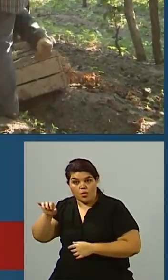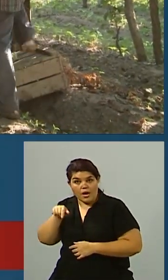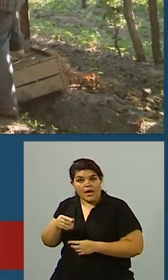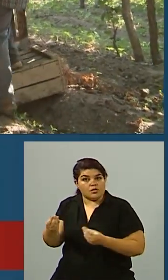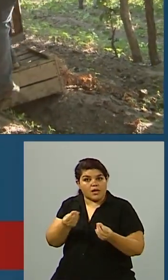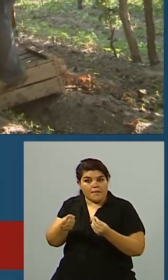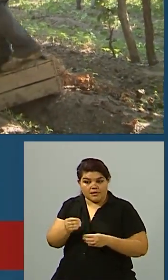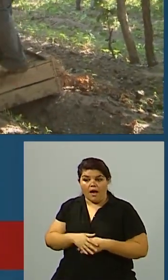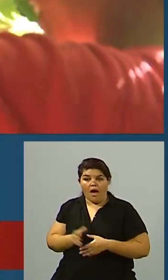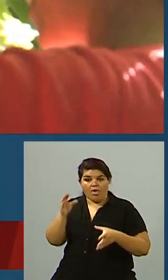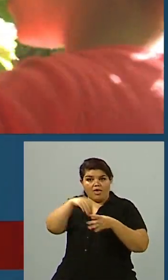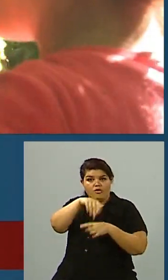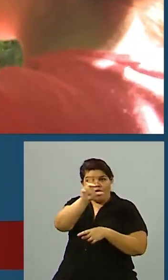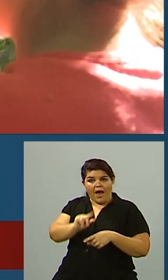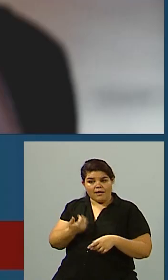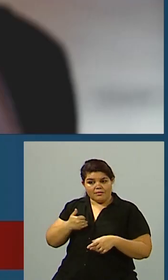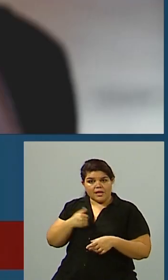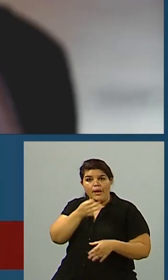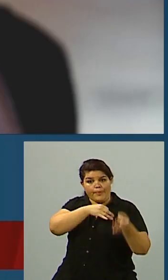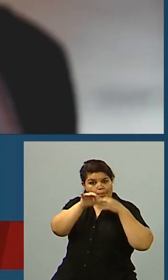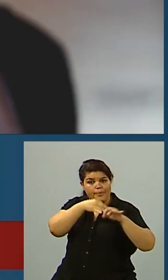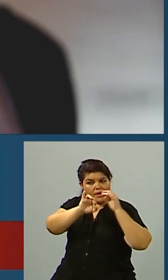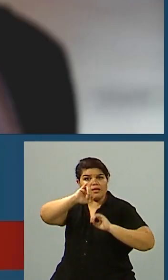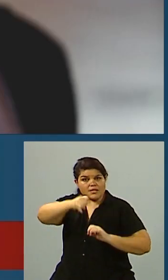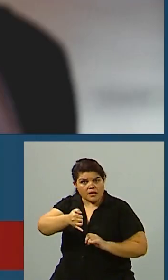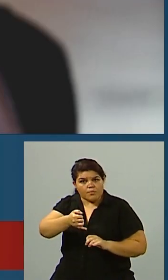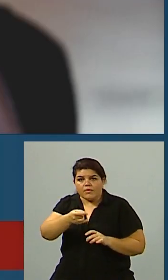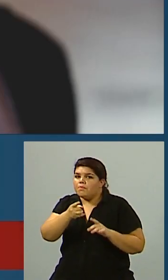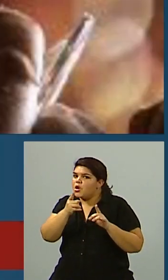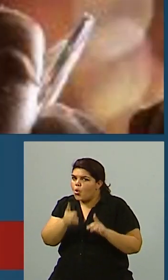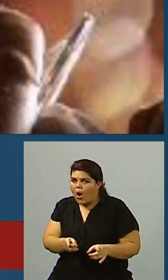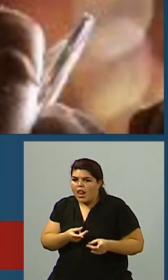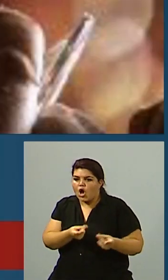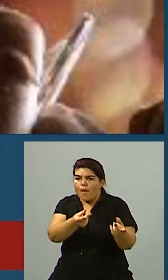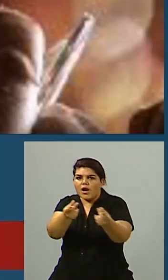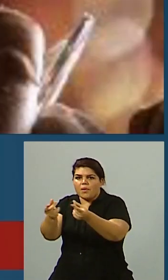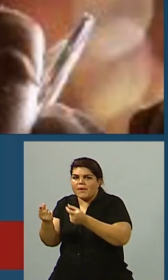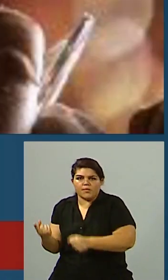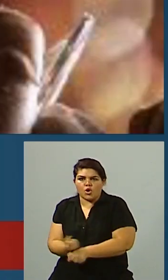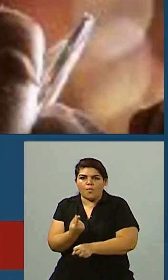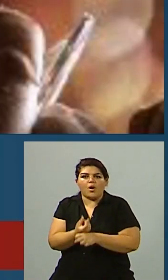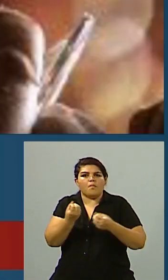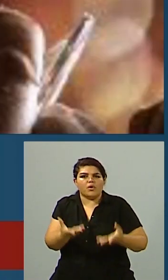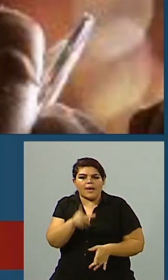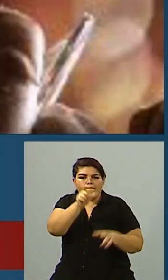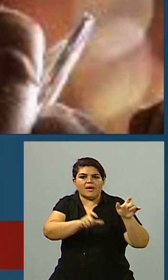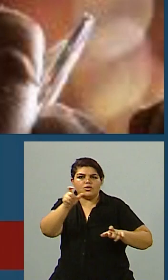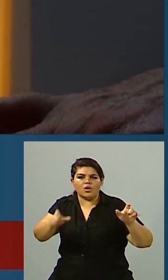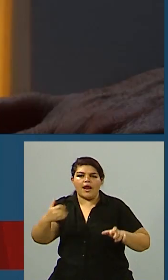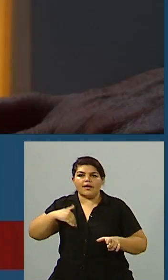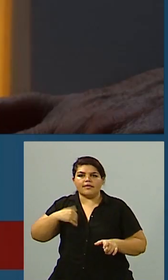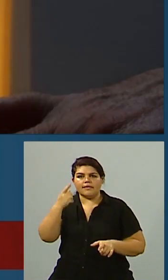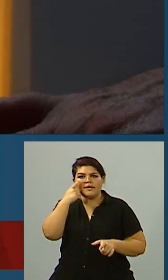está demostrando una caída, y eso ya también tiene que ver con el derrumbe que ha tenido el poder adquisitivo del consumidor. Tal cual.